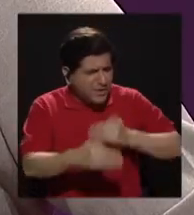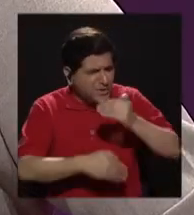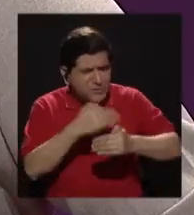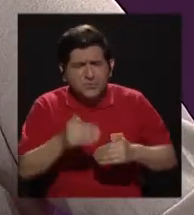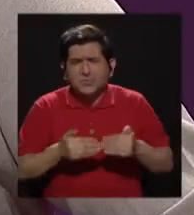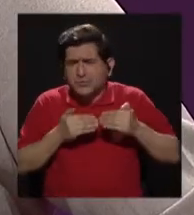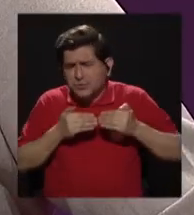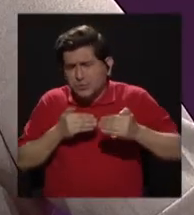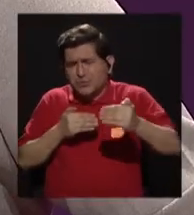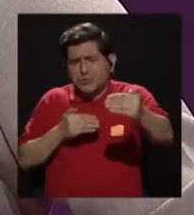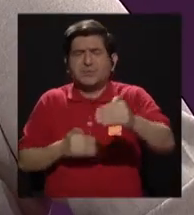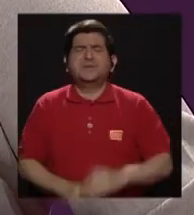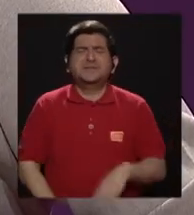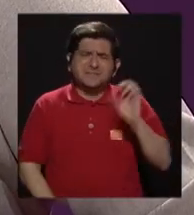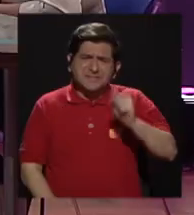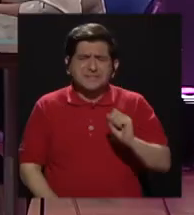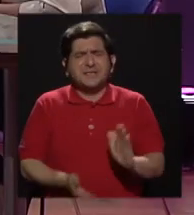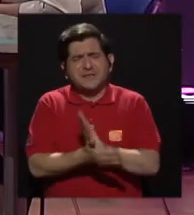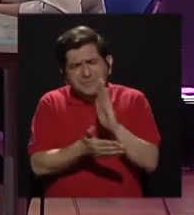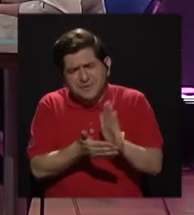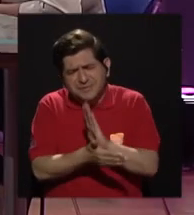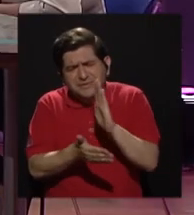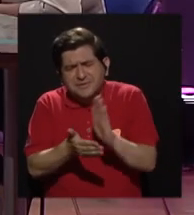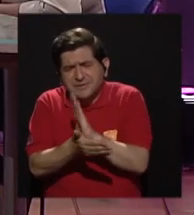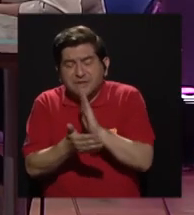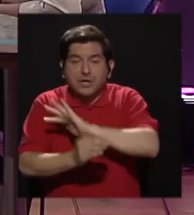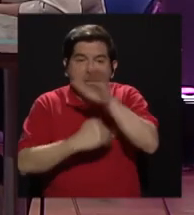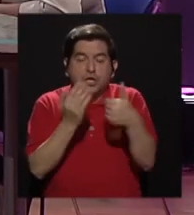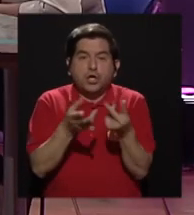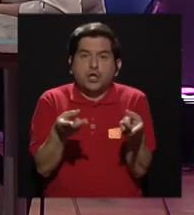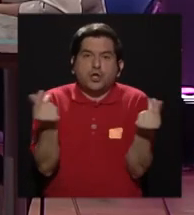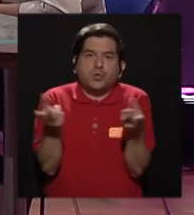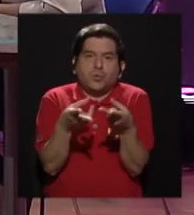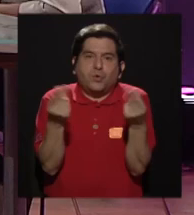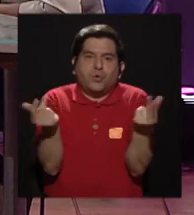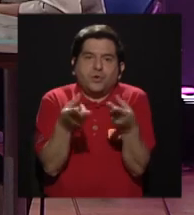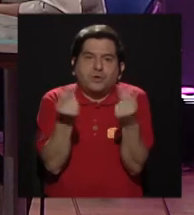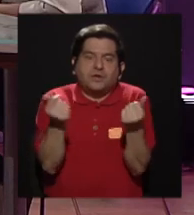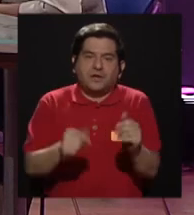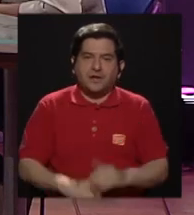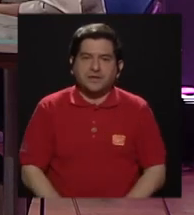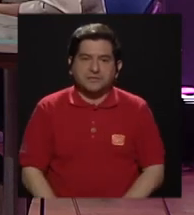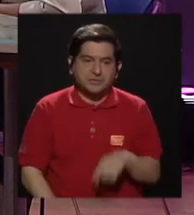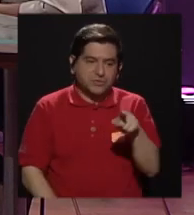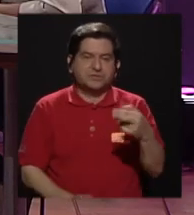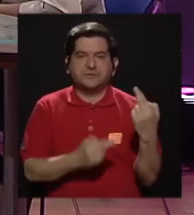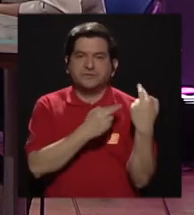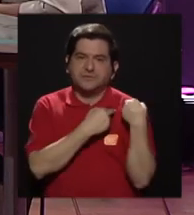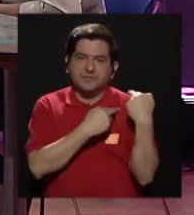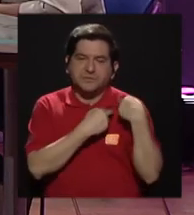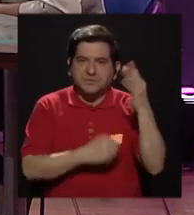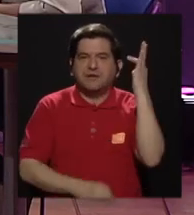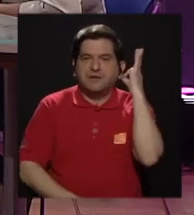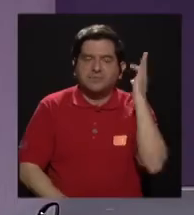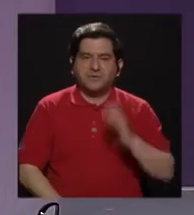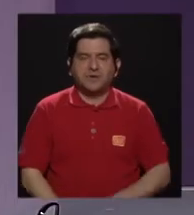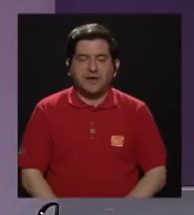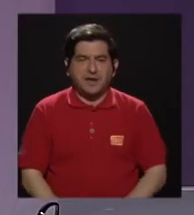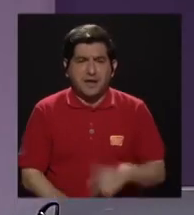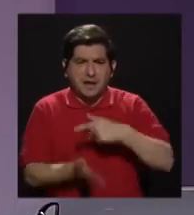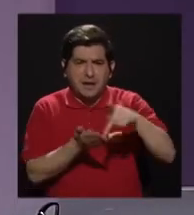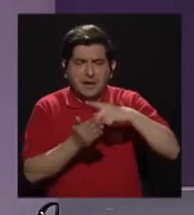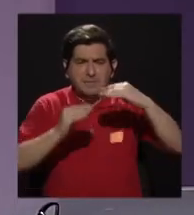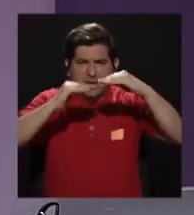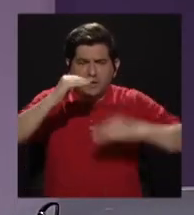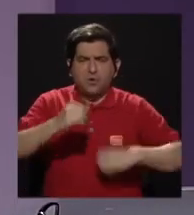unos procesos burocráticos. Además que todos los gastos están A cargo de ella. Sí, a cargo de ella. El salario mínimo